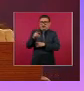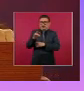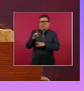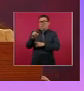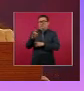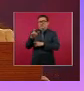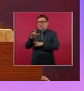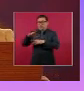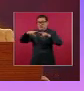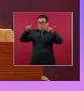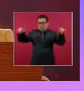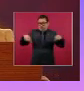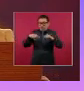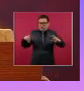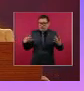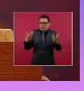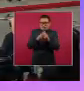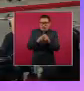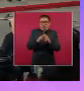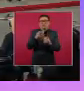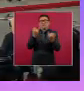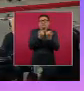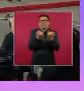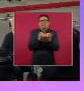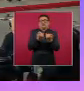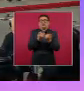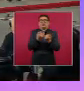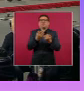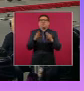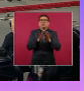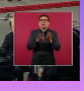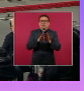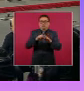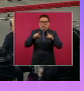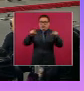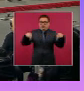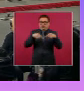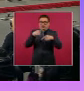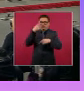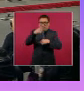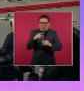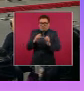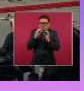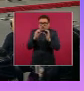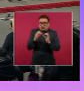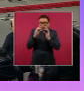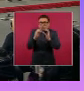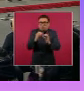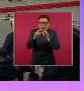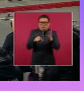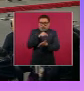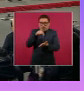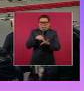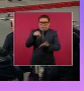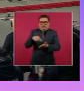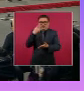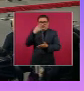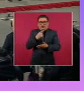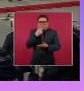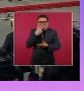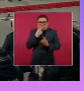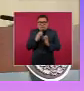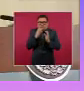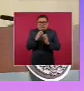pero también sumar las áreas destinadas voluntariamente a la conservación, que son núcleos directamente de